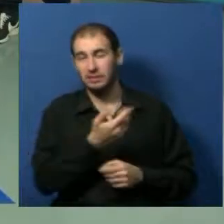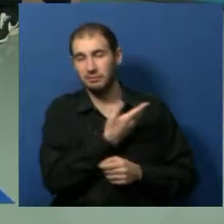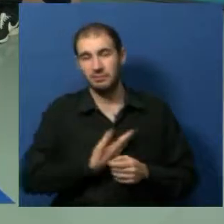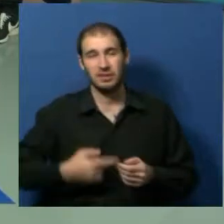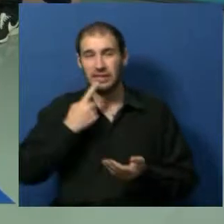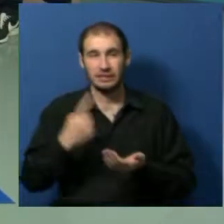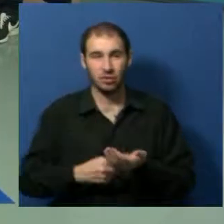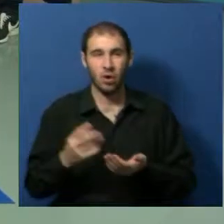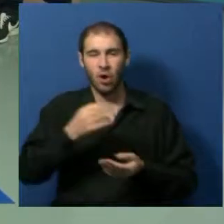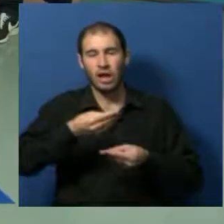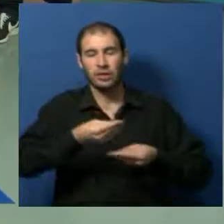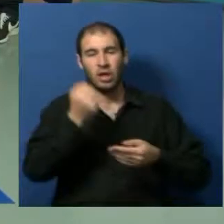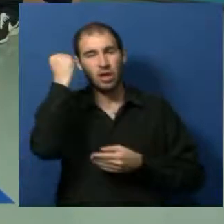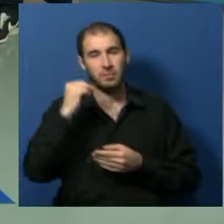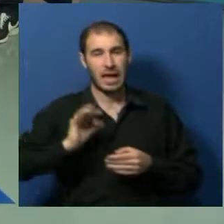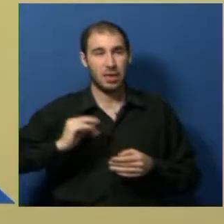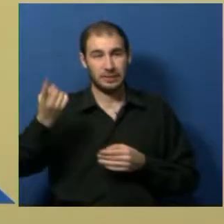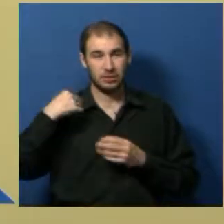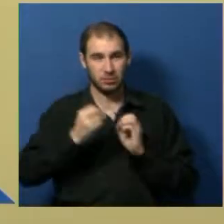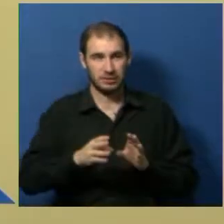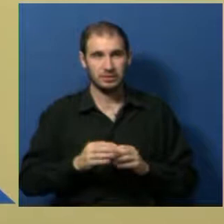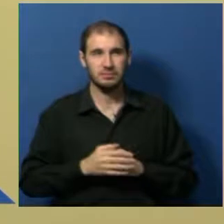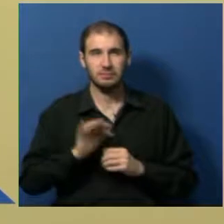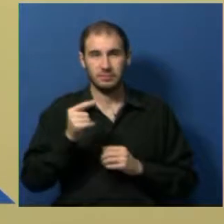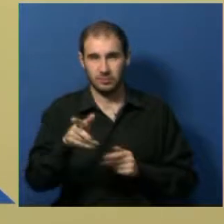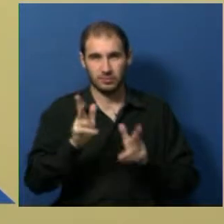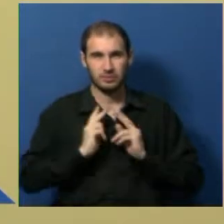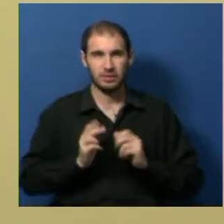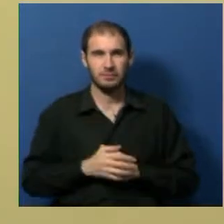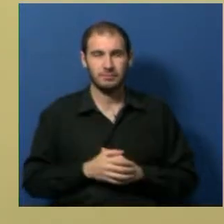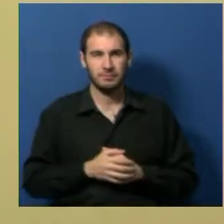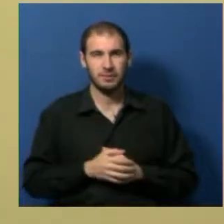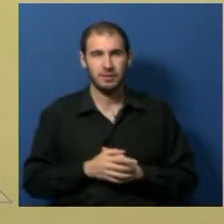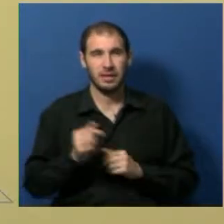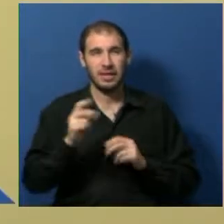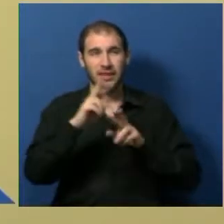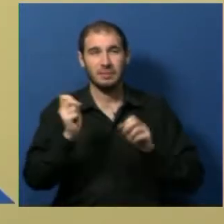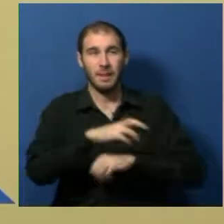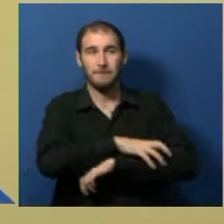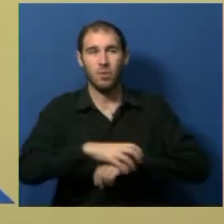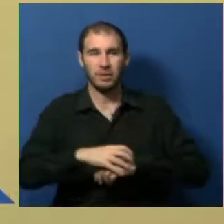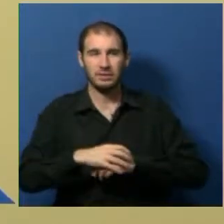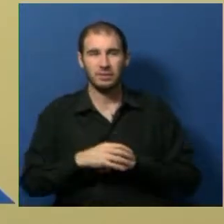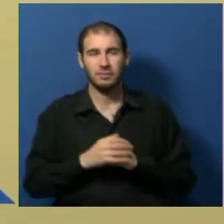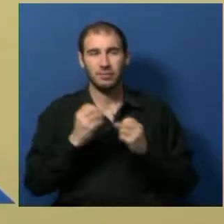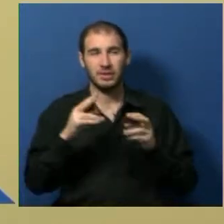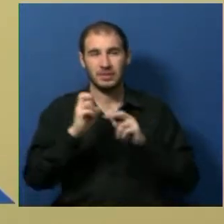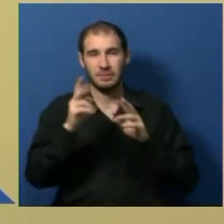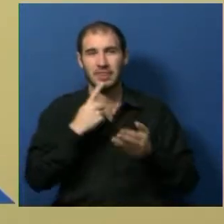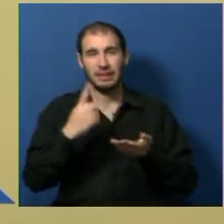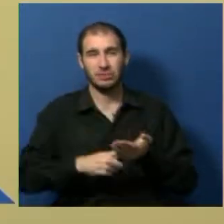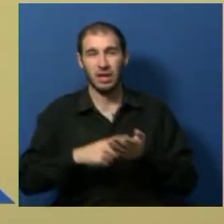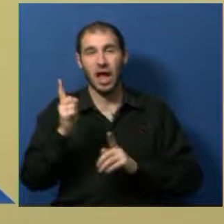o la gestión económica al principio del año pasado, ¿no? Es así, como vos bien decís, esto, digamos, el tema de la pobreza surge justamente por el tema de algunas medidas